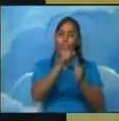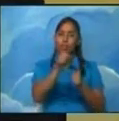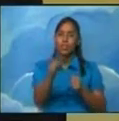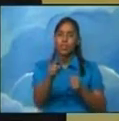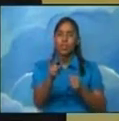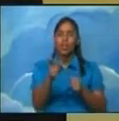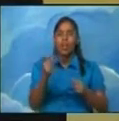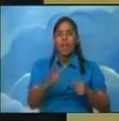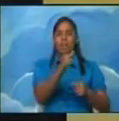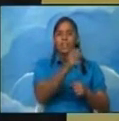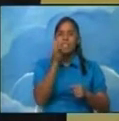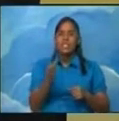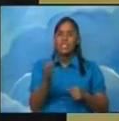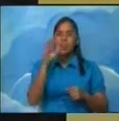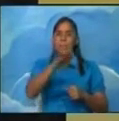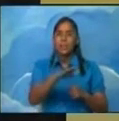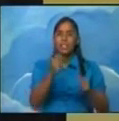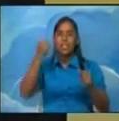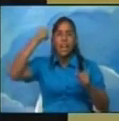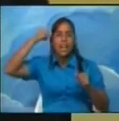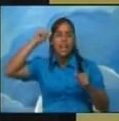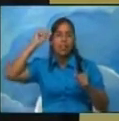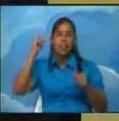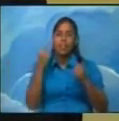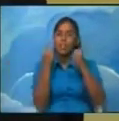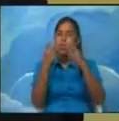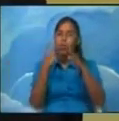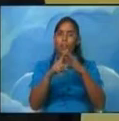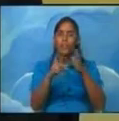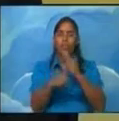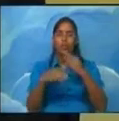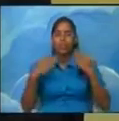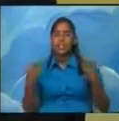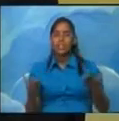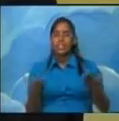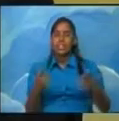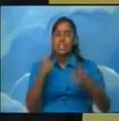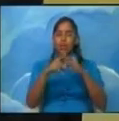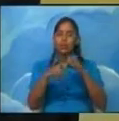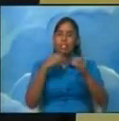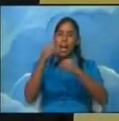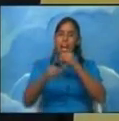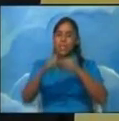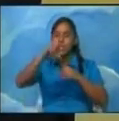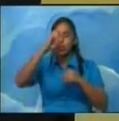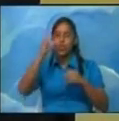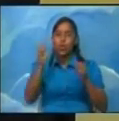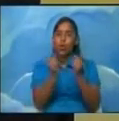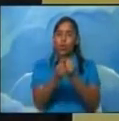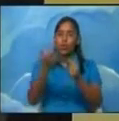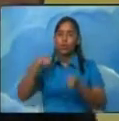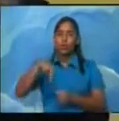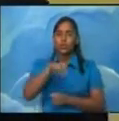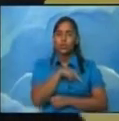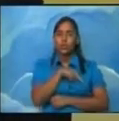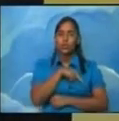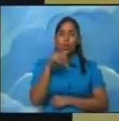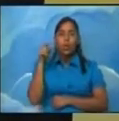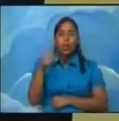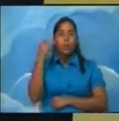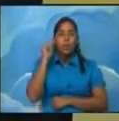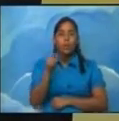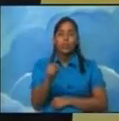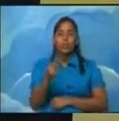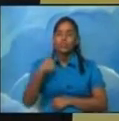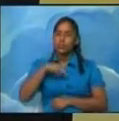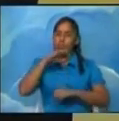gente siempre estará recordando cuántas cosas, qué cosas ha hecho Dios con nosotros. Hoy por hoy